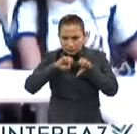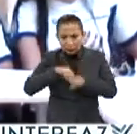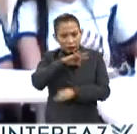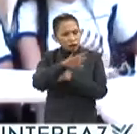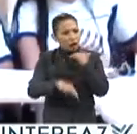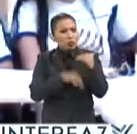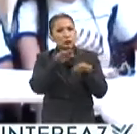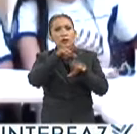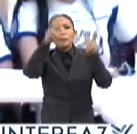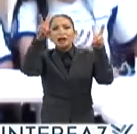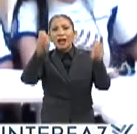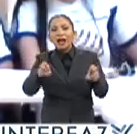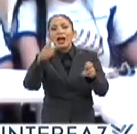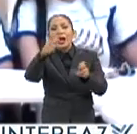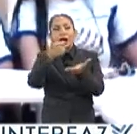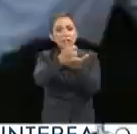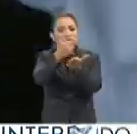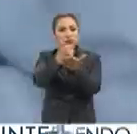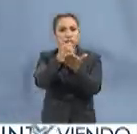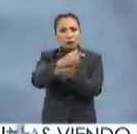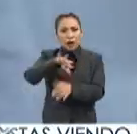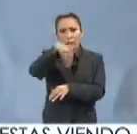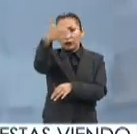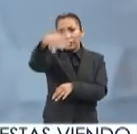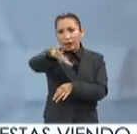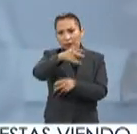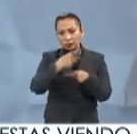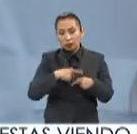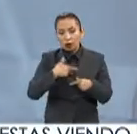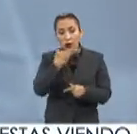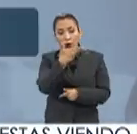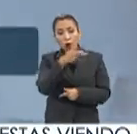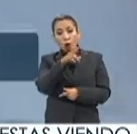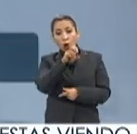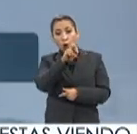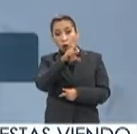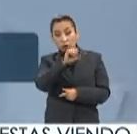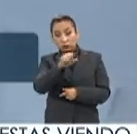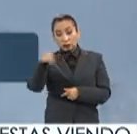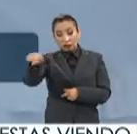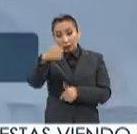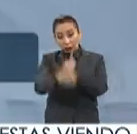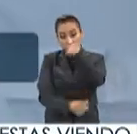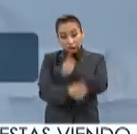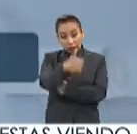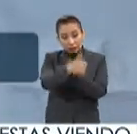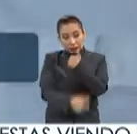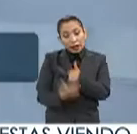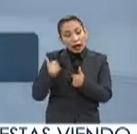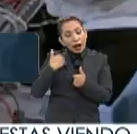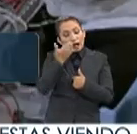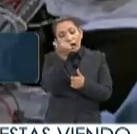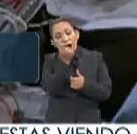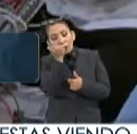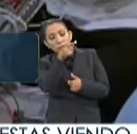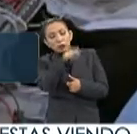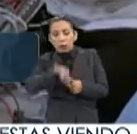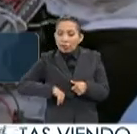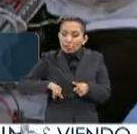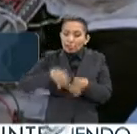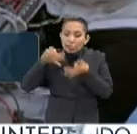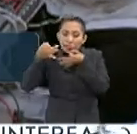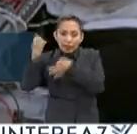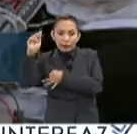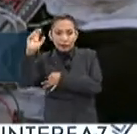todos relacionados con labor comunitaria. Para el entrenador de Horus, este tipo de competencias ayudan a que los estudiantes se interesen en la ciencia